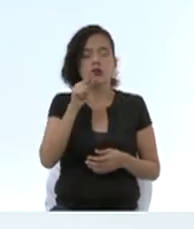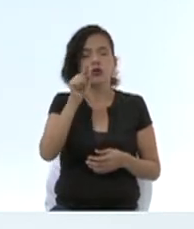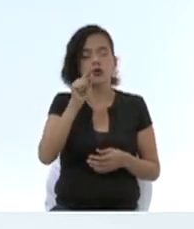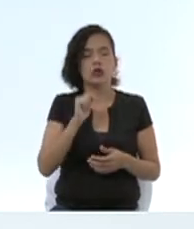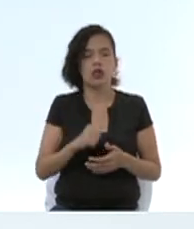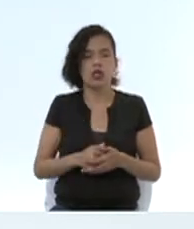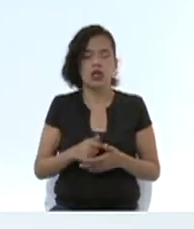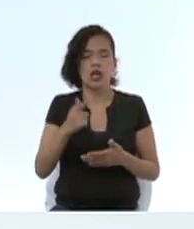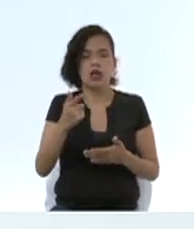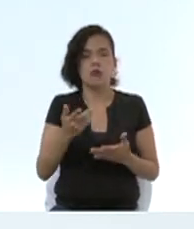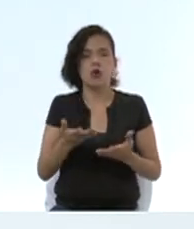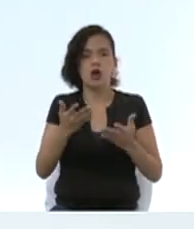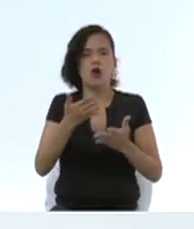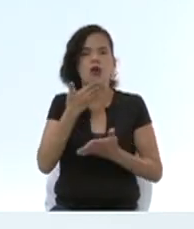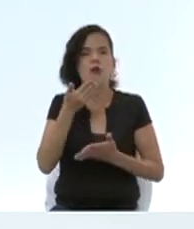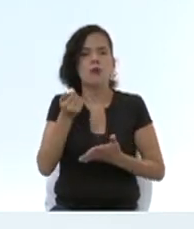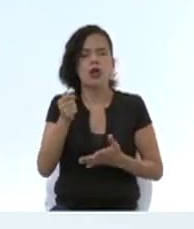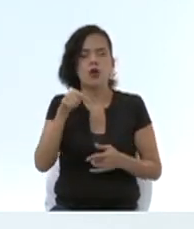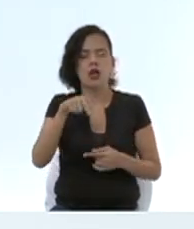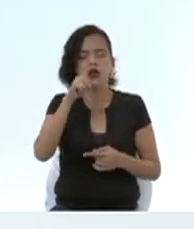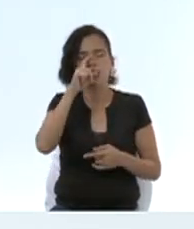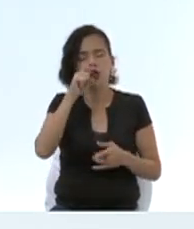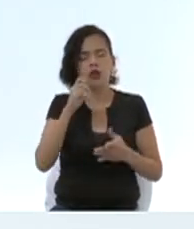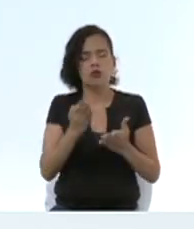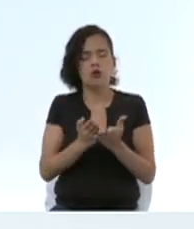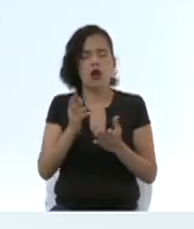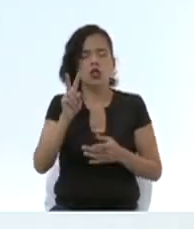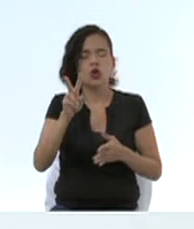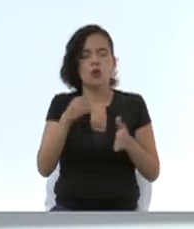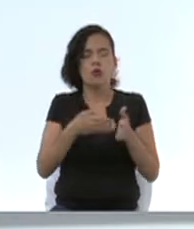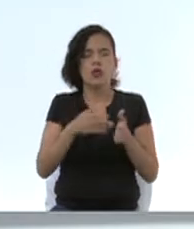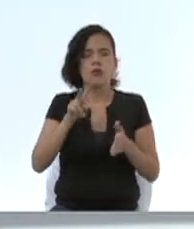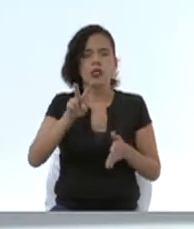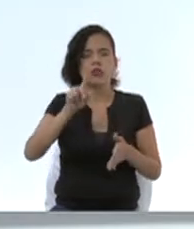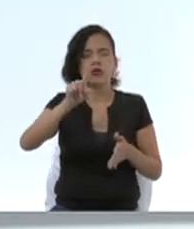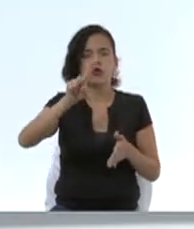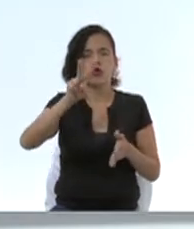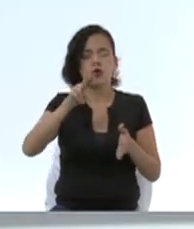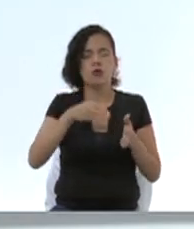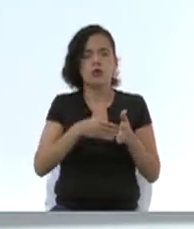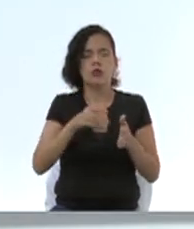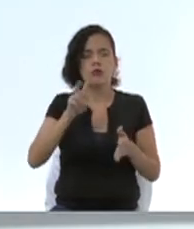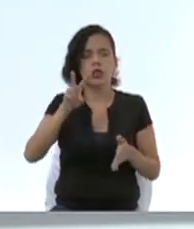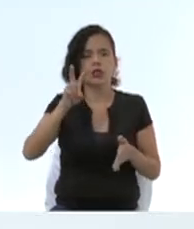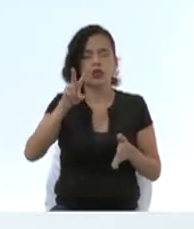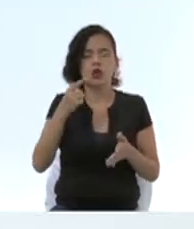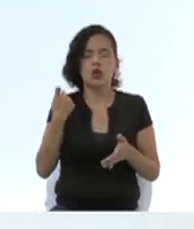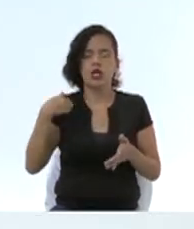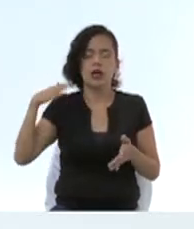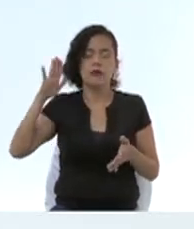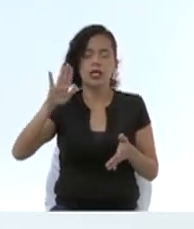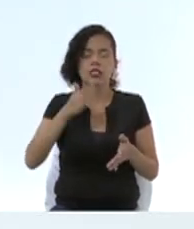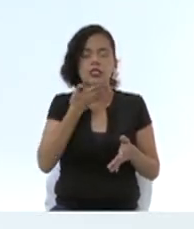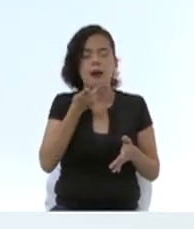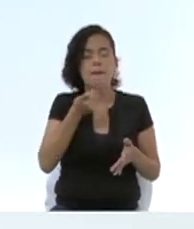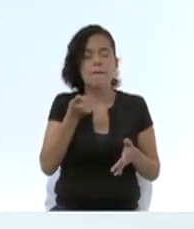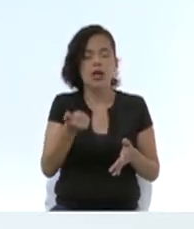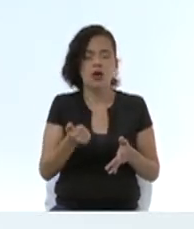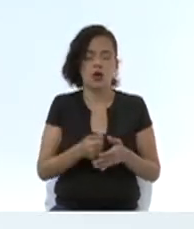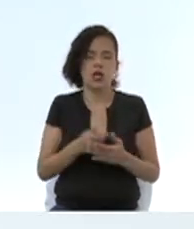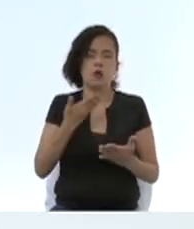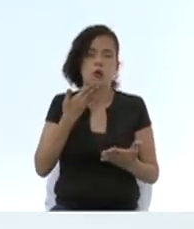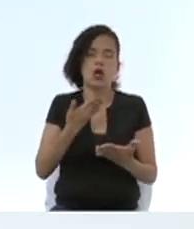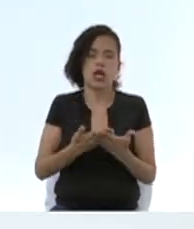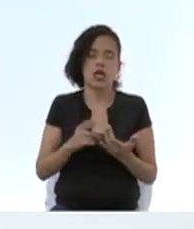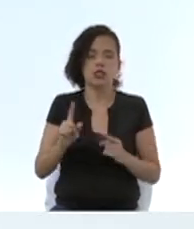ustedes, hemos dado lo mejor este año escolar 2021-2022 y lo que viene será mucho mejor. Y le damos